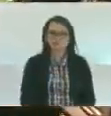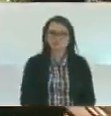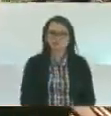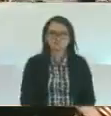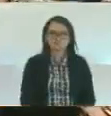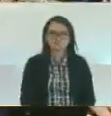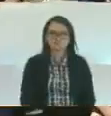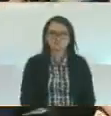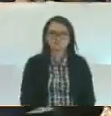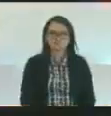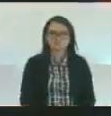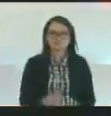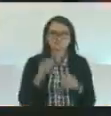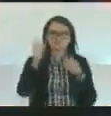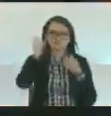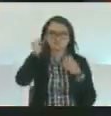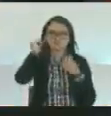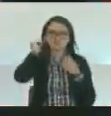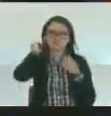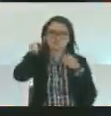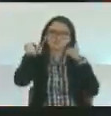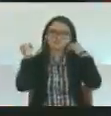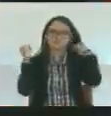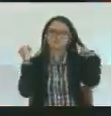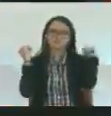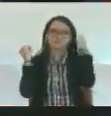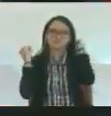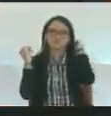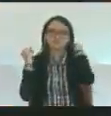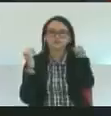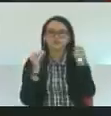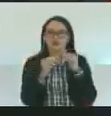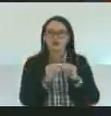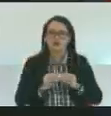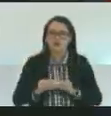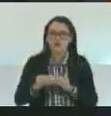Y arreglaremos todo lo que hay que arreglar.